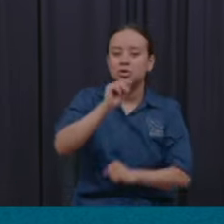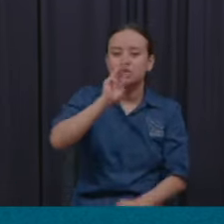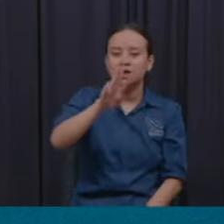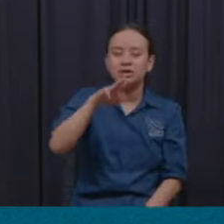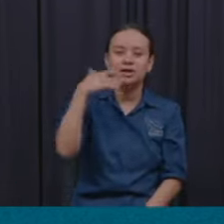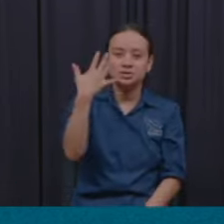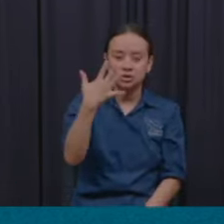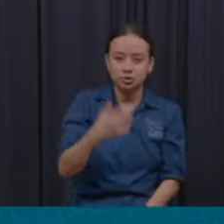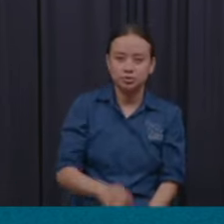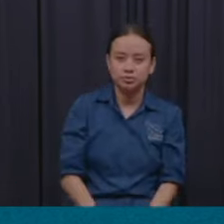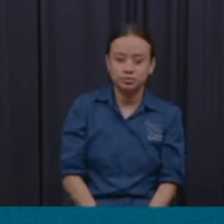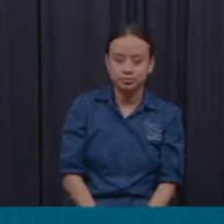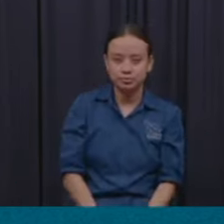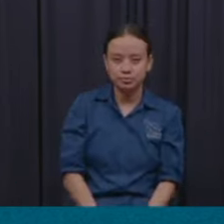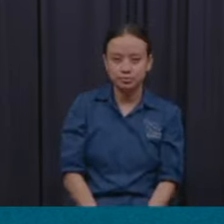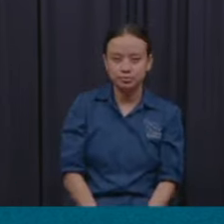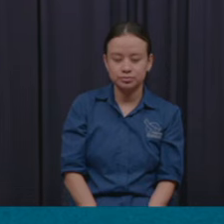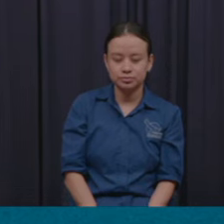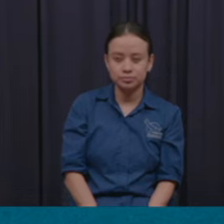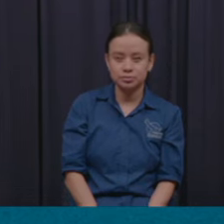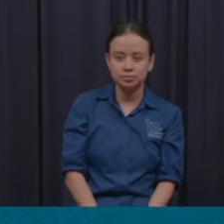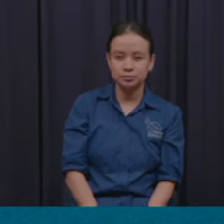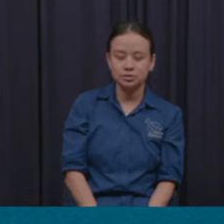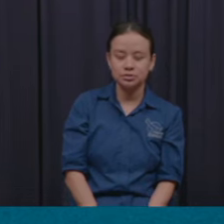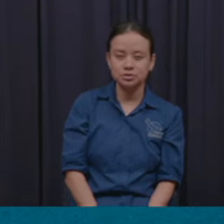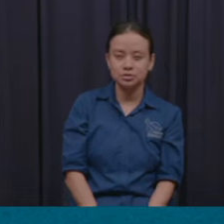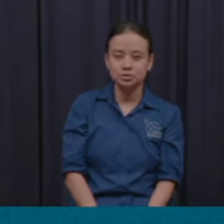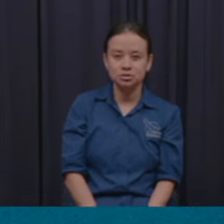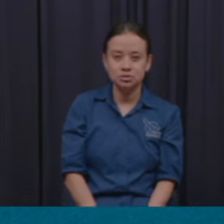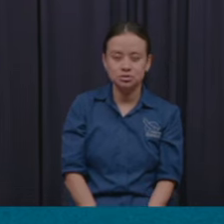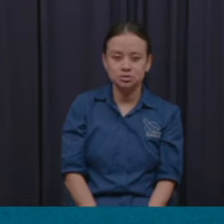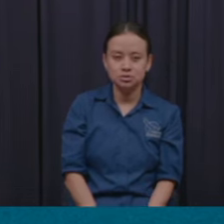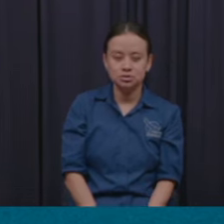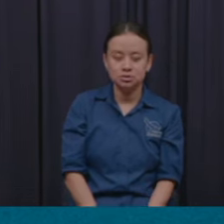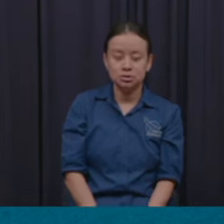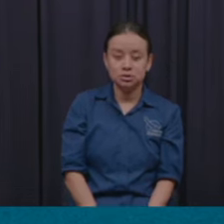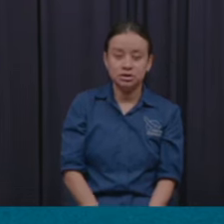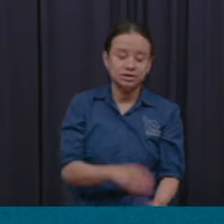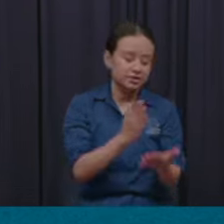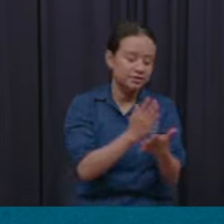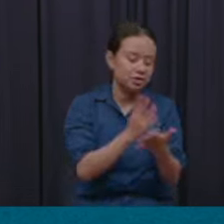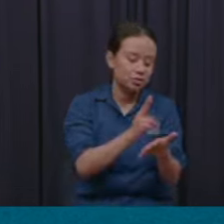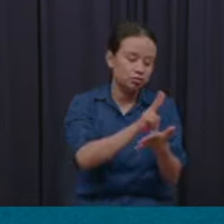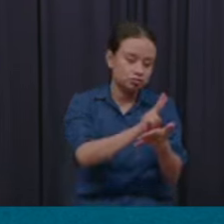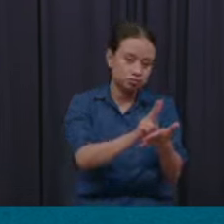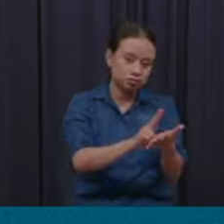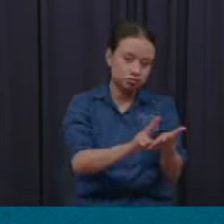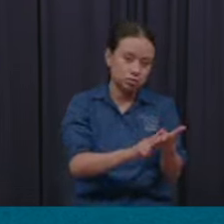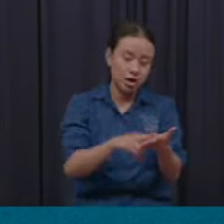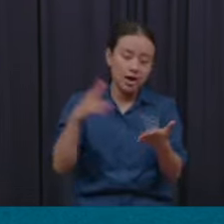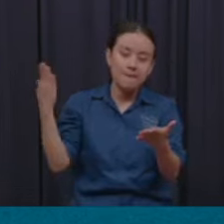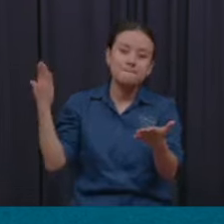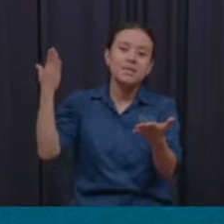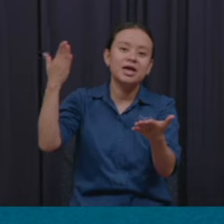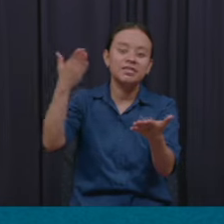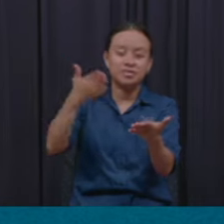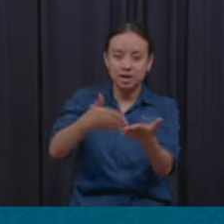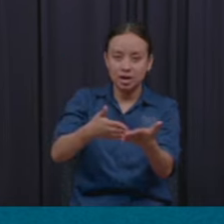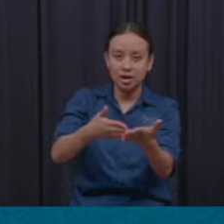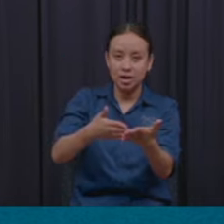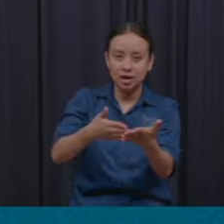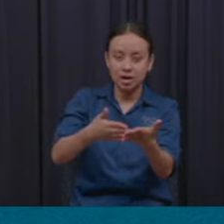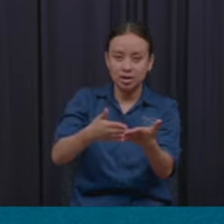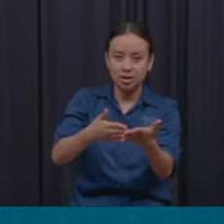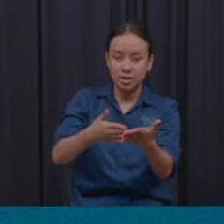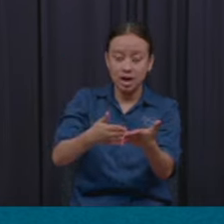36. He tomado los textos de la Reina Valera 60. Dice la Escritura: vendrá aquel de quien fuere